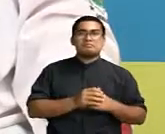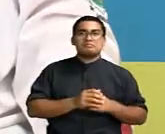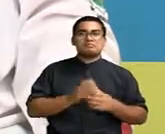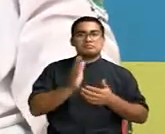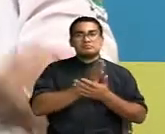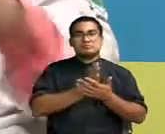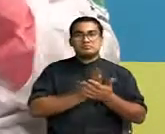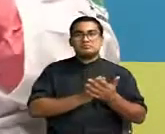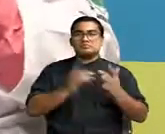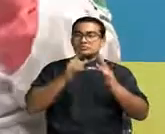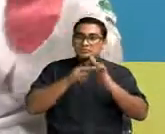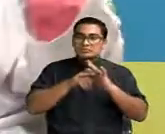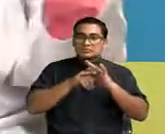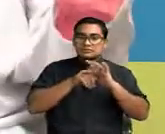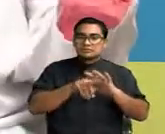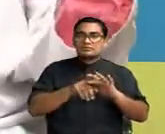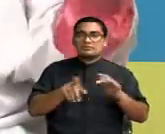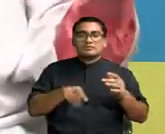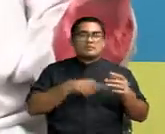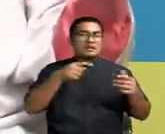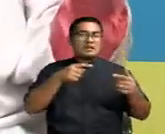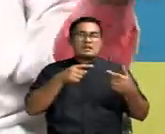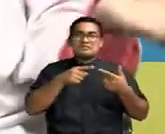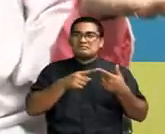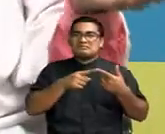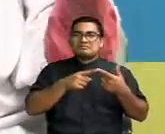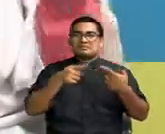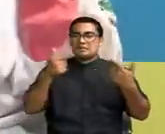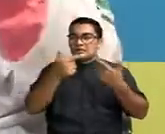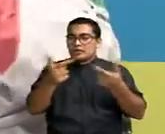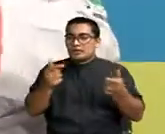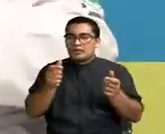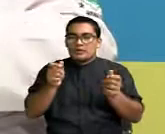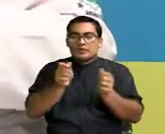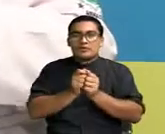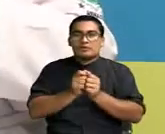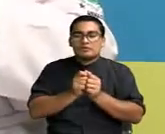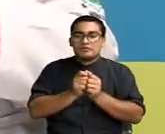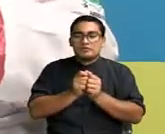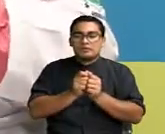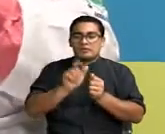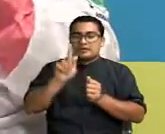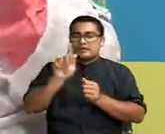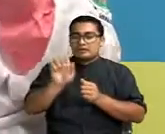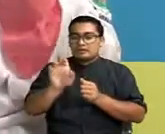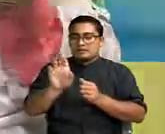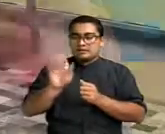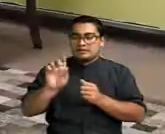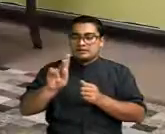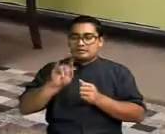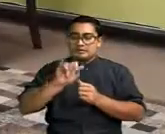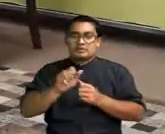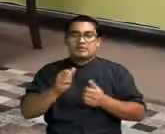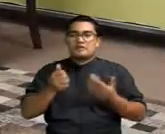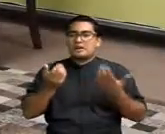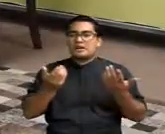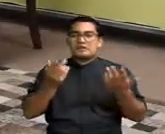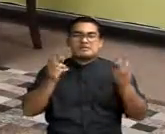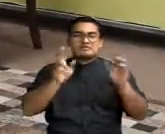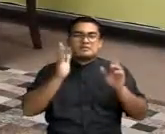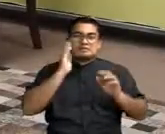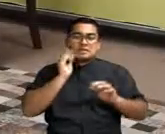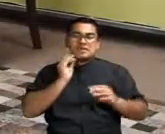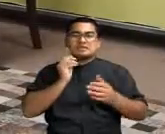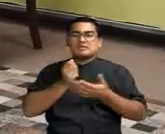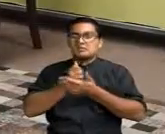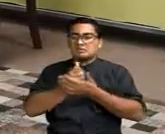con psicoterapia, y están los tratamientos en grupo. Las terapias grupales son importantes, los grupos de autoayuda, donde hay varias personas